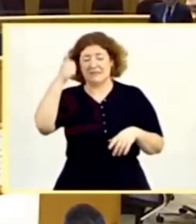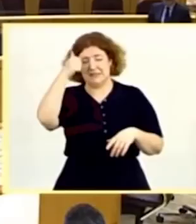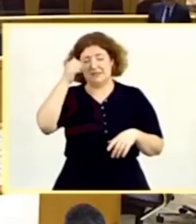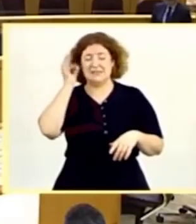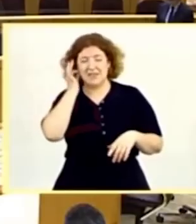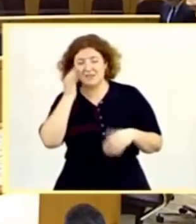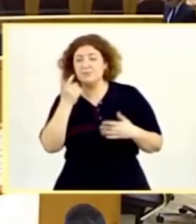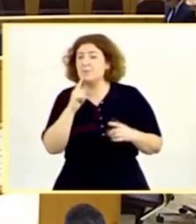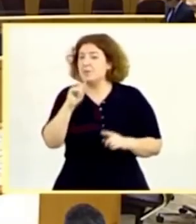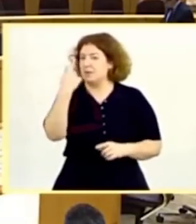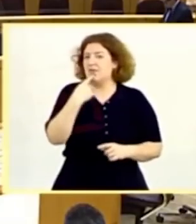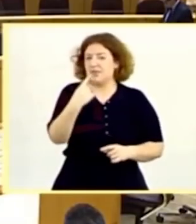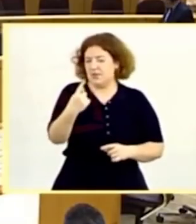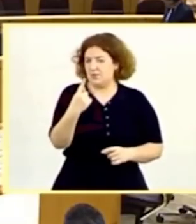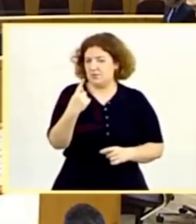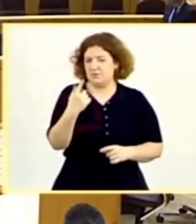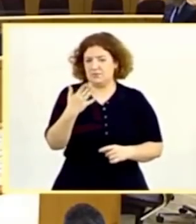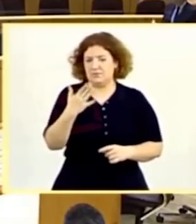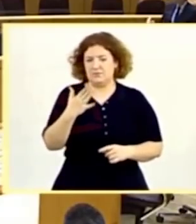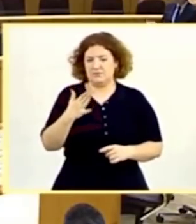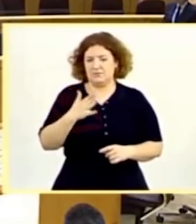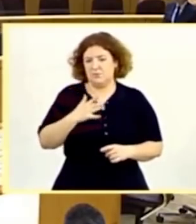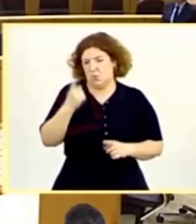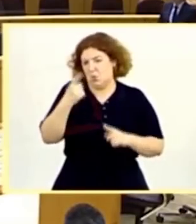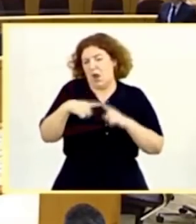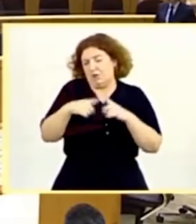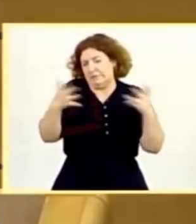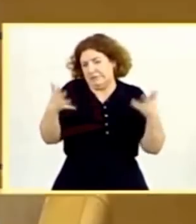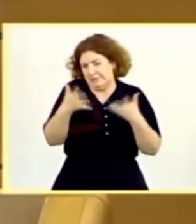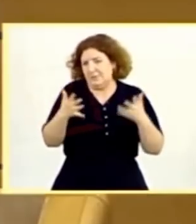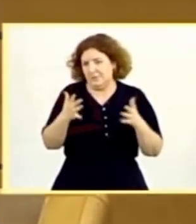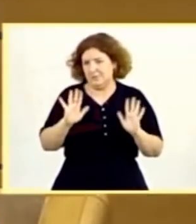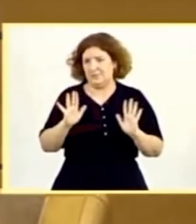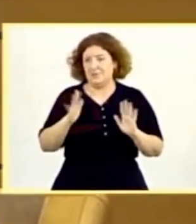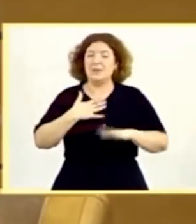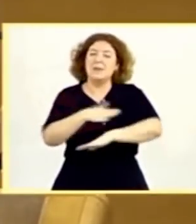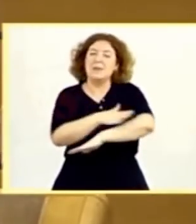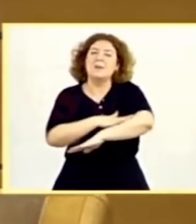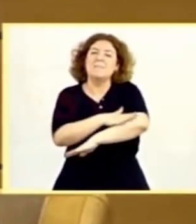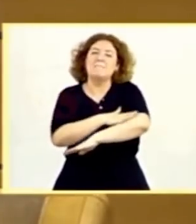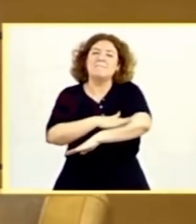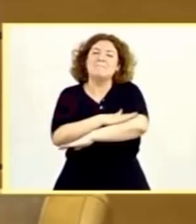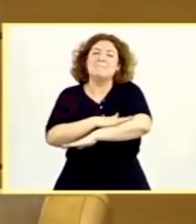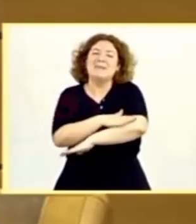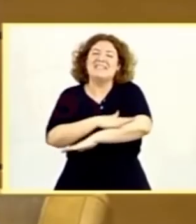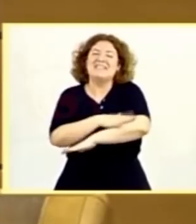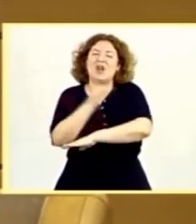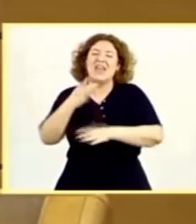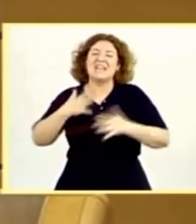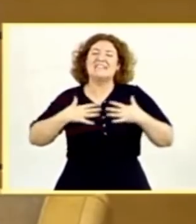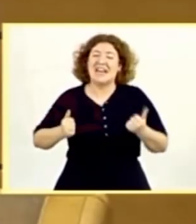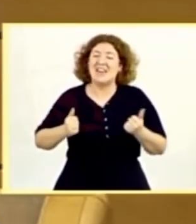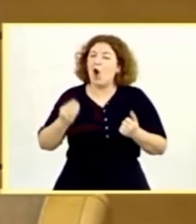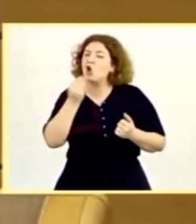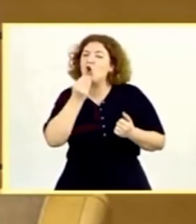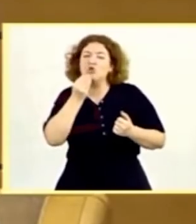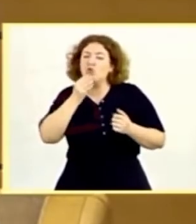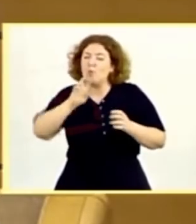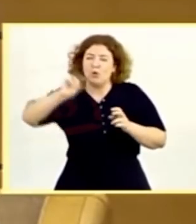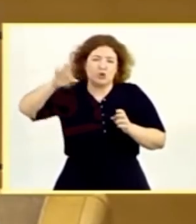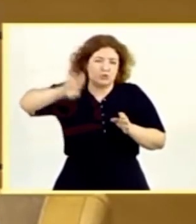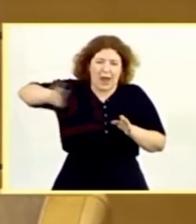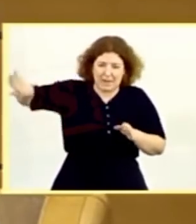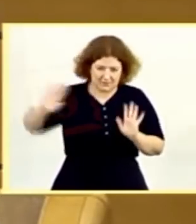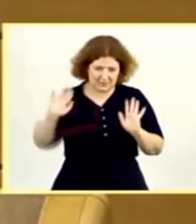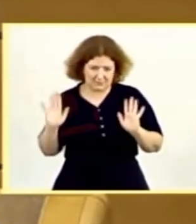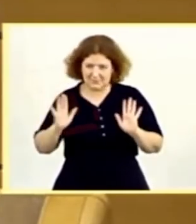hacerle y lo que hay que hacer. Y en definitiva, desde el 17 de enero, Javier, es más, el Partido Popular, el grupo del Partido Popular del Senado que está